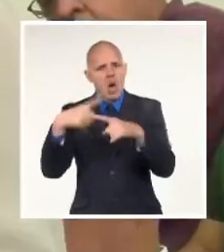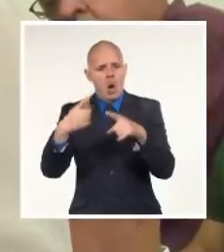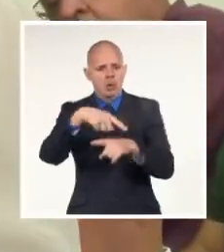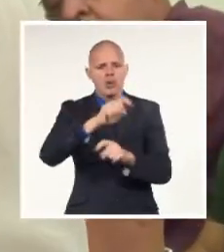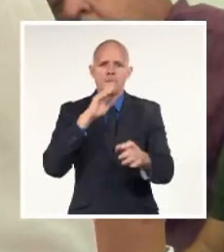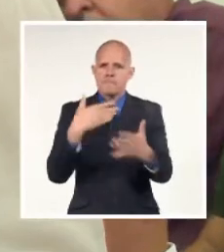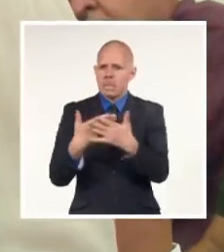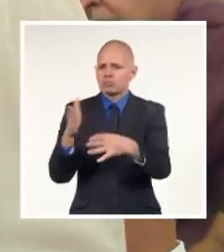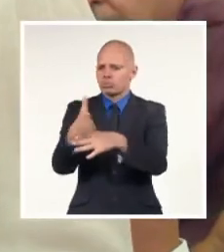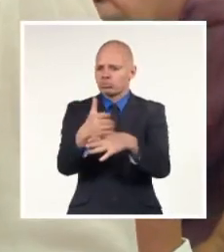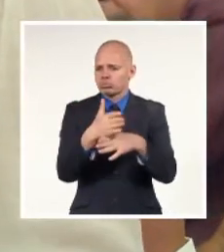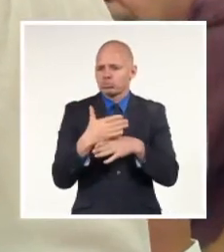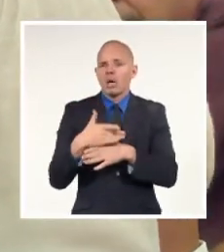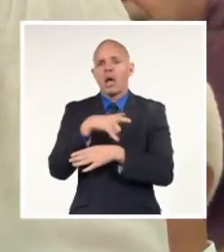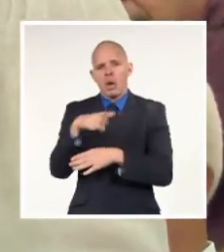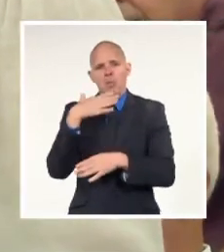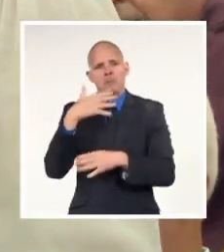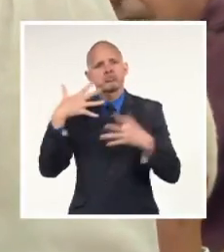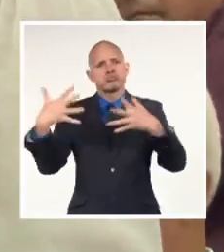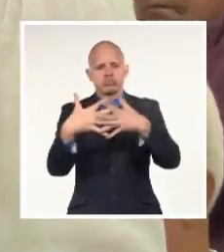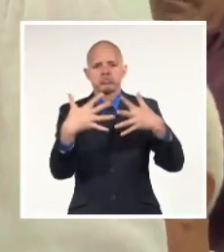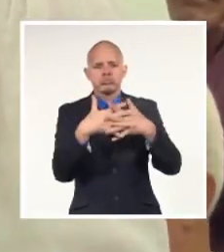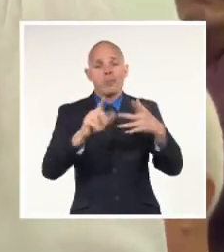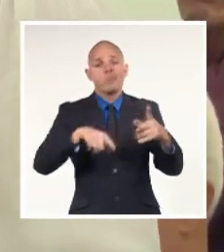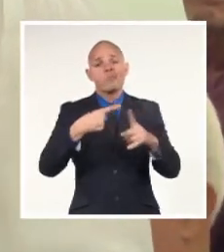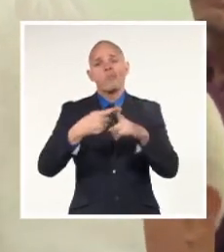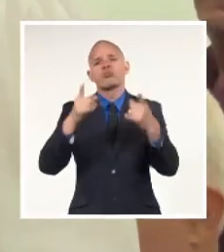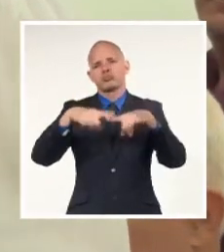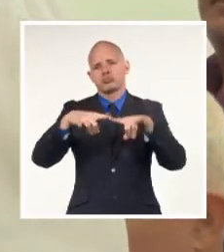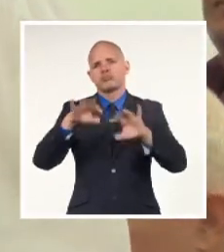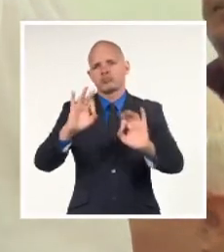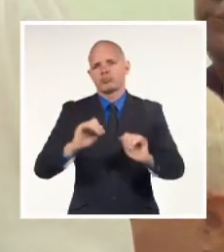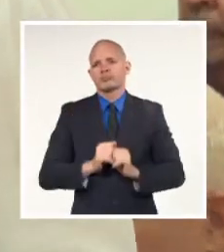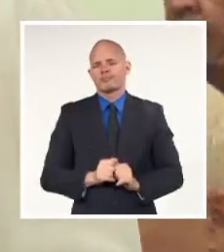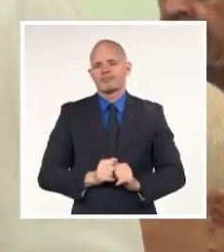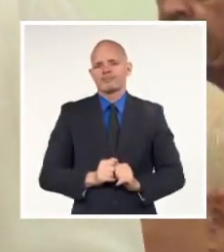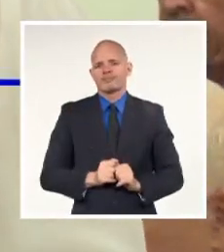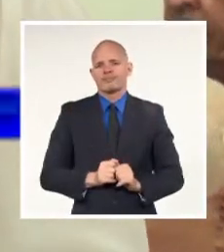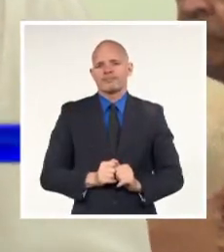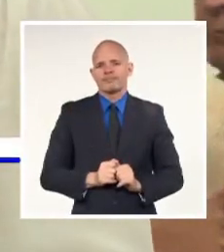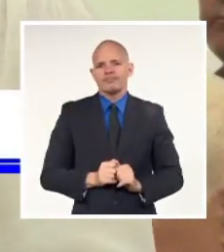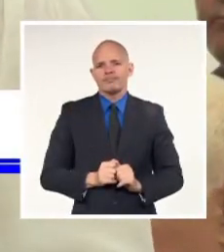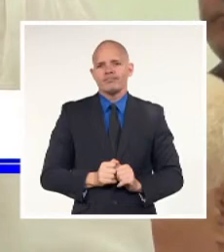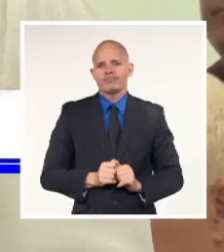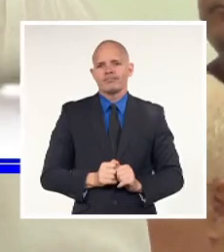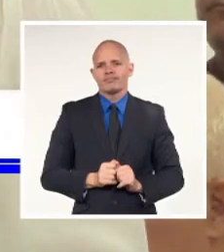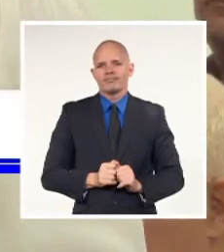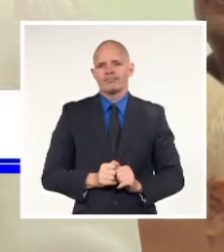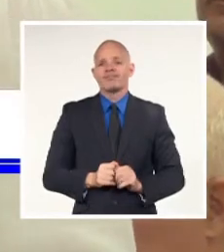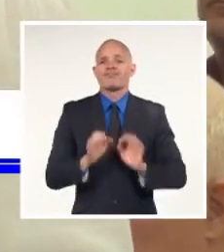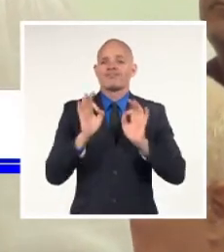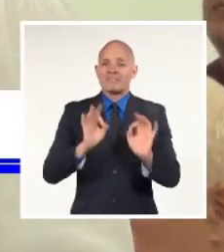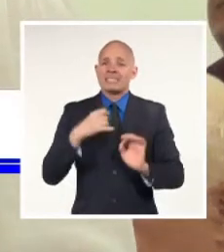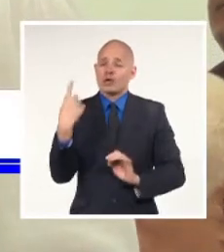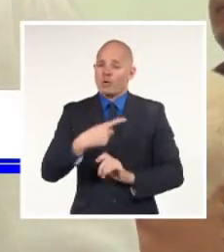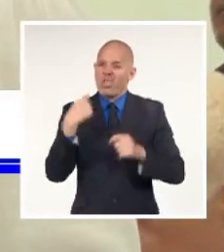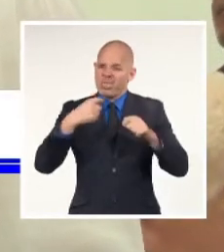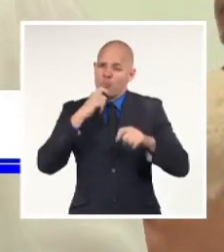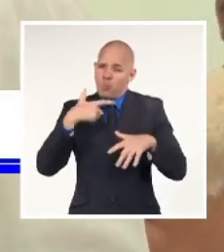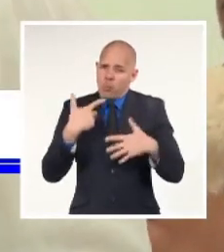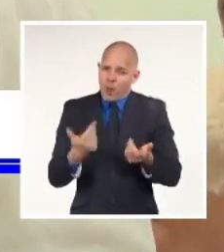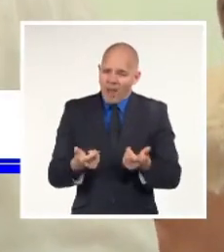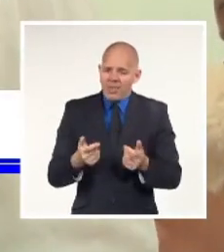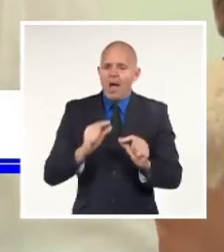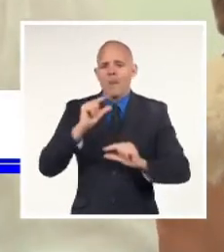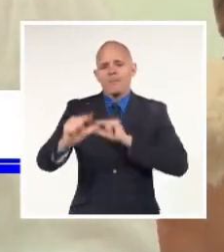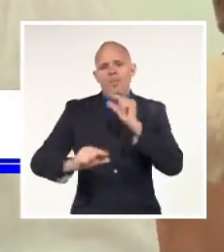las instituciones de las ciencias y las universidades. Y nos corresponde a nosotros establecer niveles de comunicación y de trabajo cada vez más